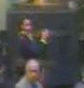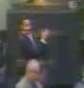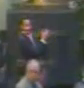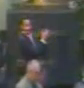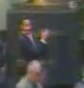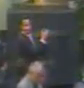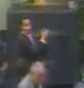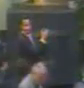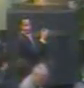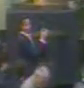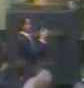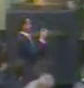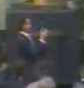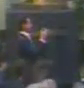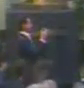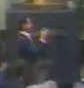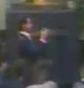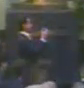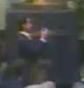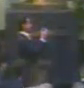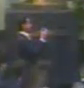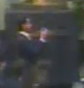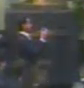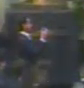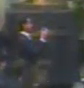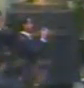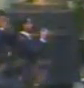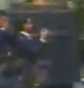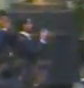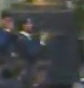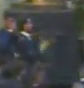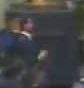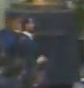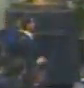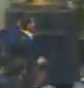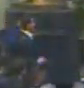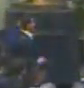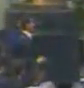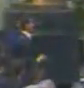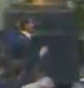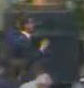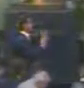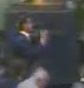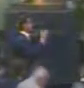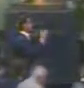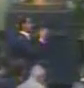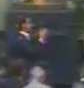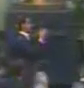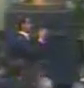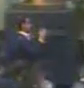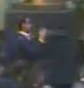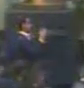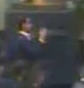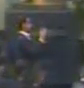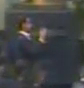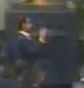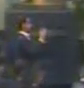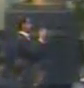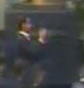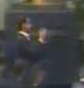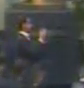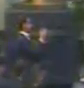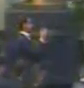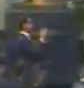internacionales. Damos inicio a nuestro tercer panel de este día con el tema Diálogo México-Europa. Para moderar